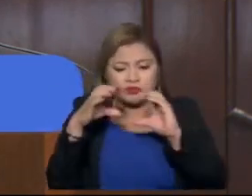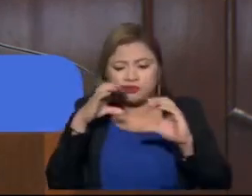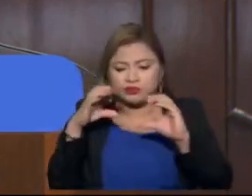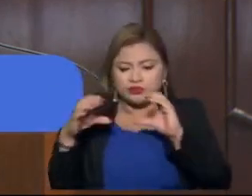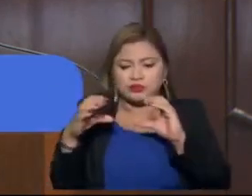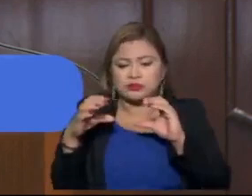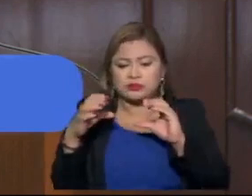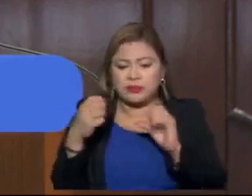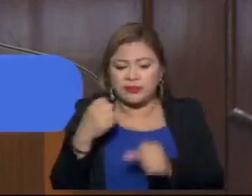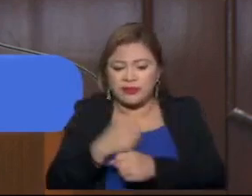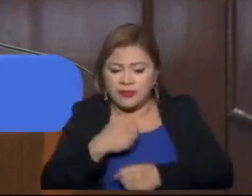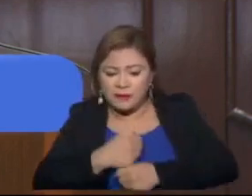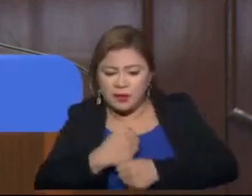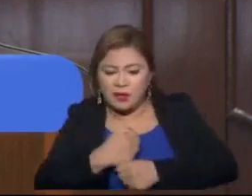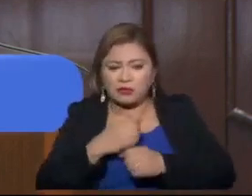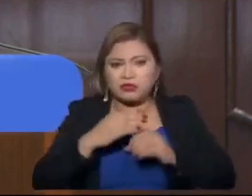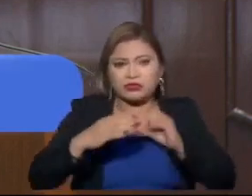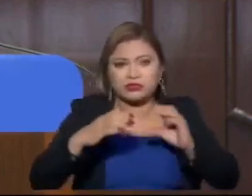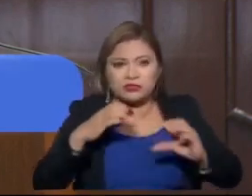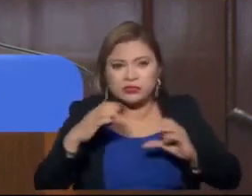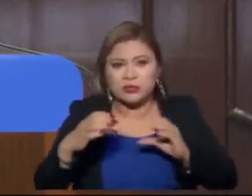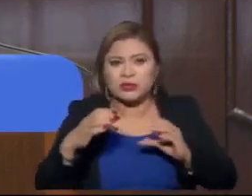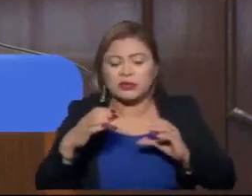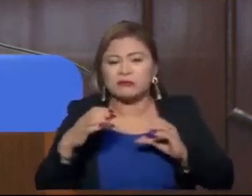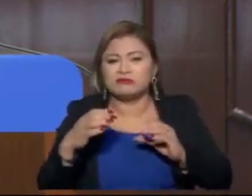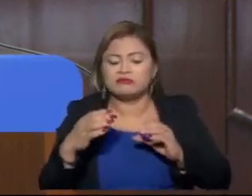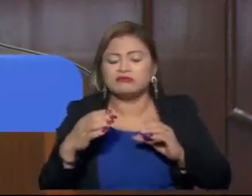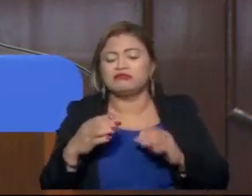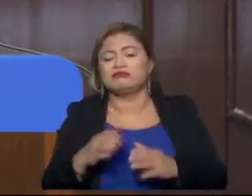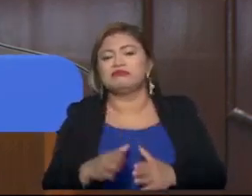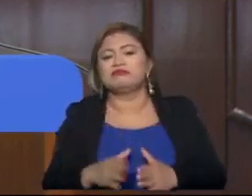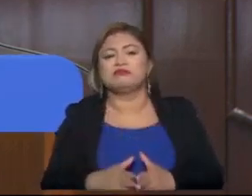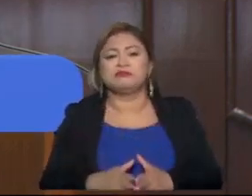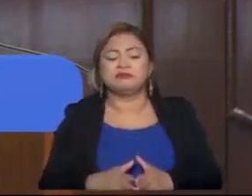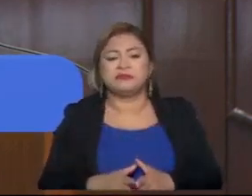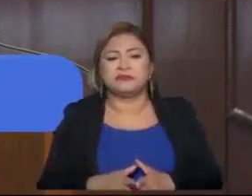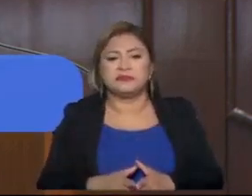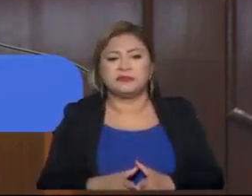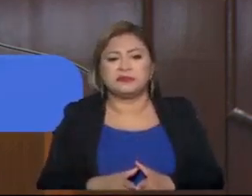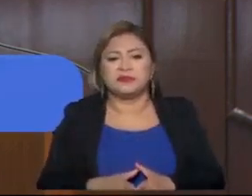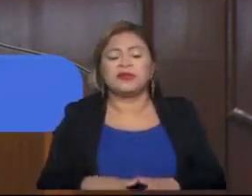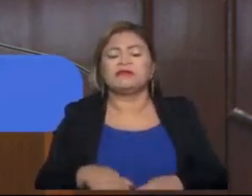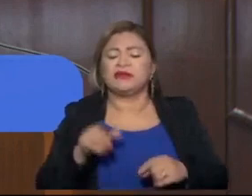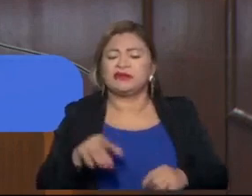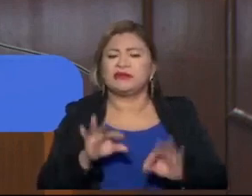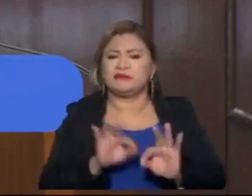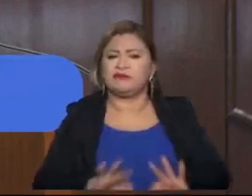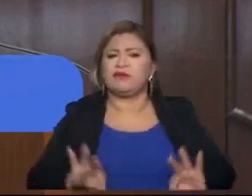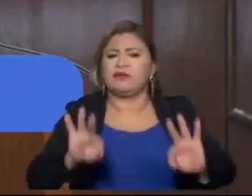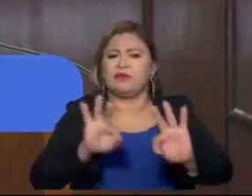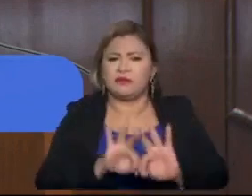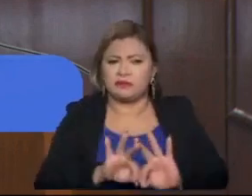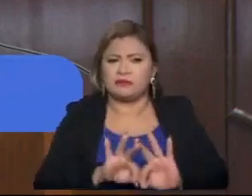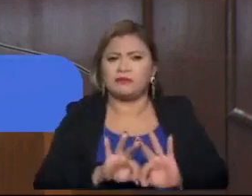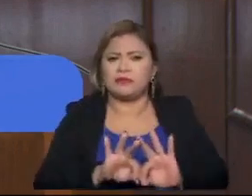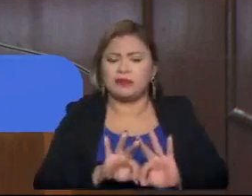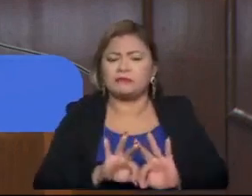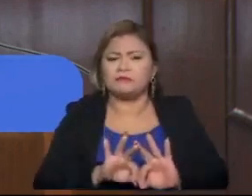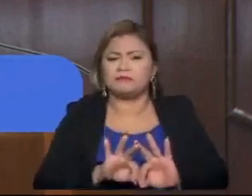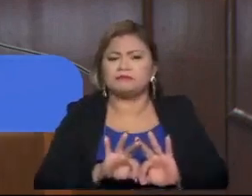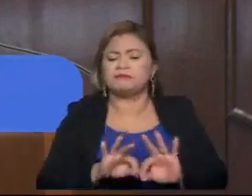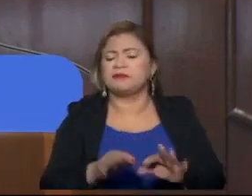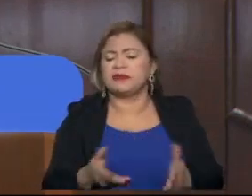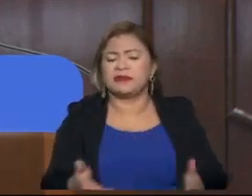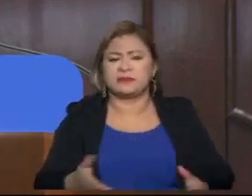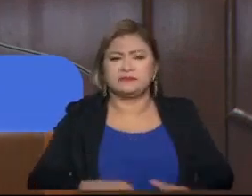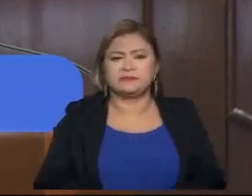colaboración, veeduría y consulta ciudadana. Esa hoja de ruta también contempla